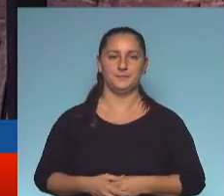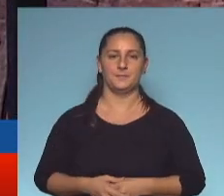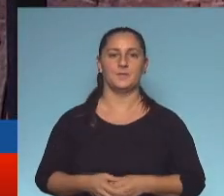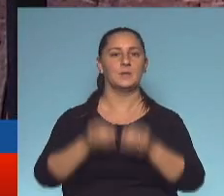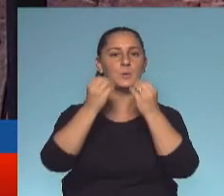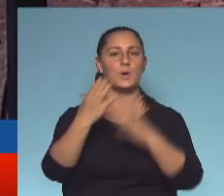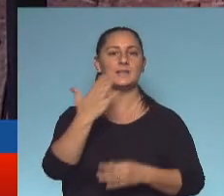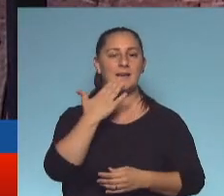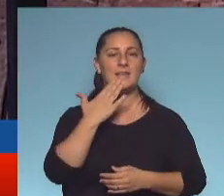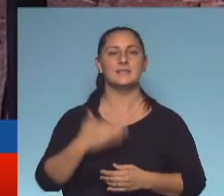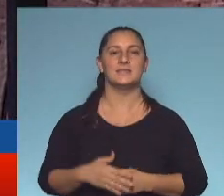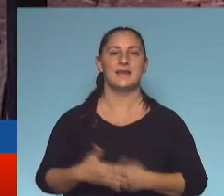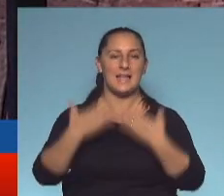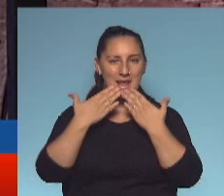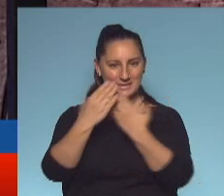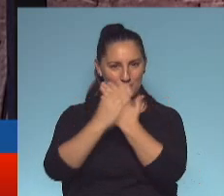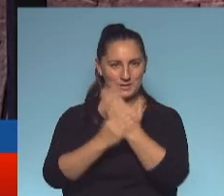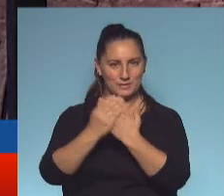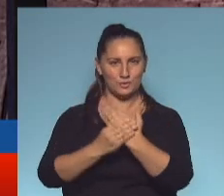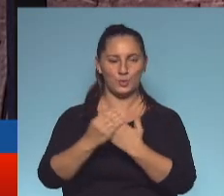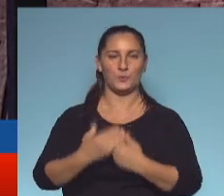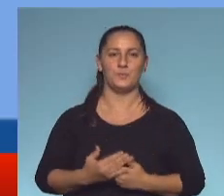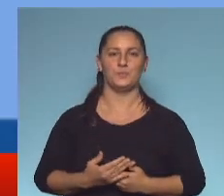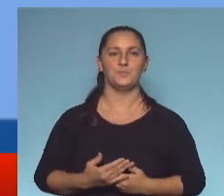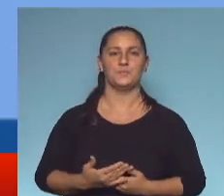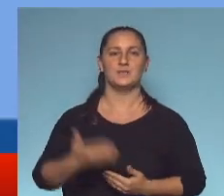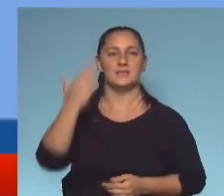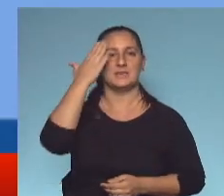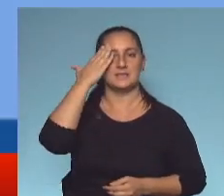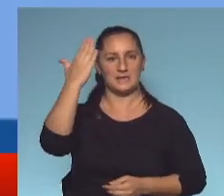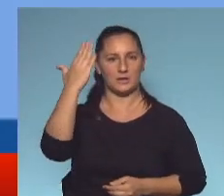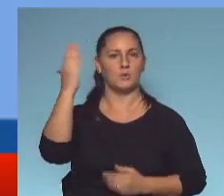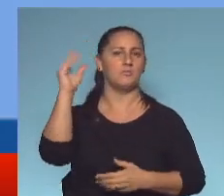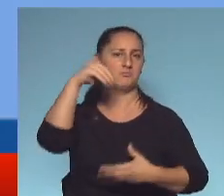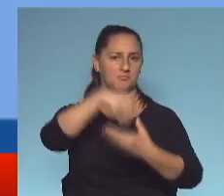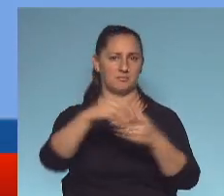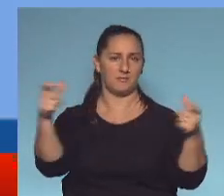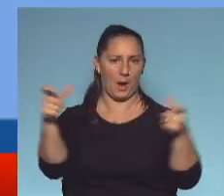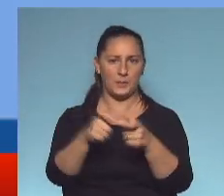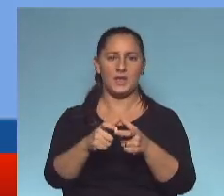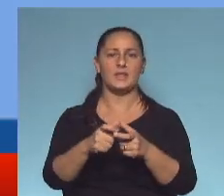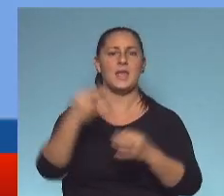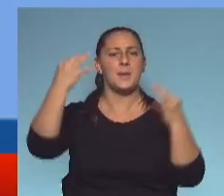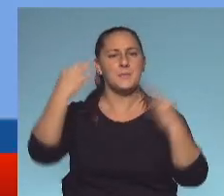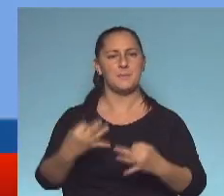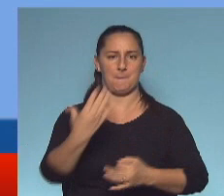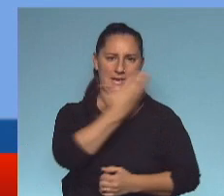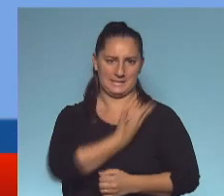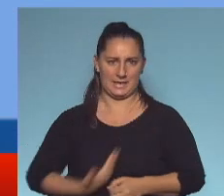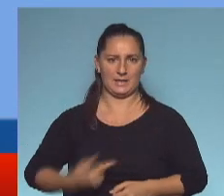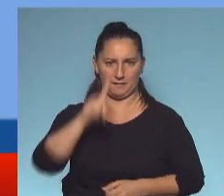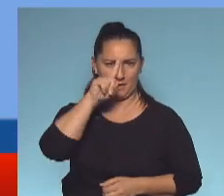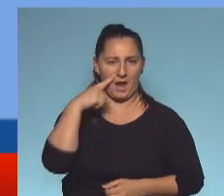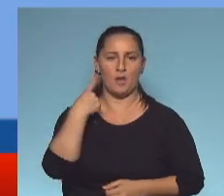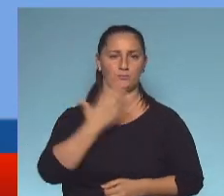Buenas tardes, gracias, ministro. Saludo a todos los miembros del gabinete, especialmente al presidente Fernández. Es